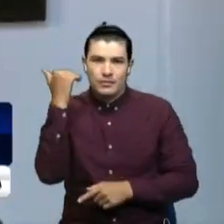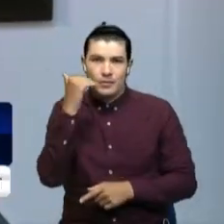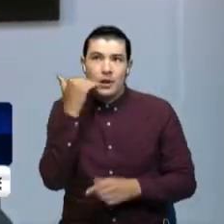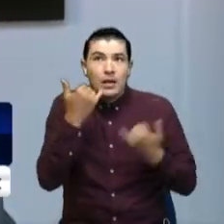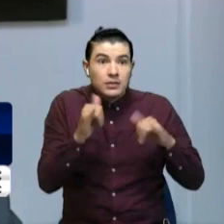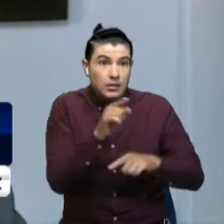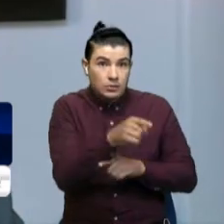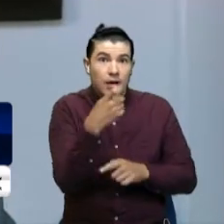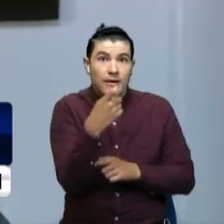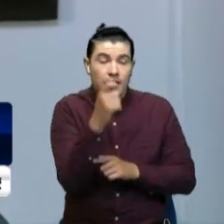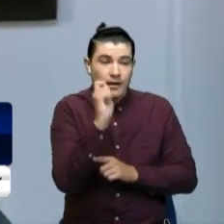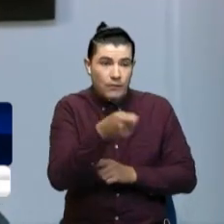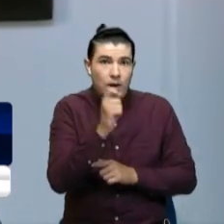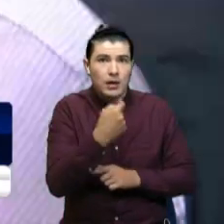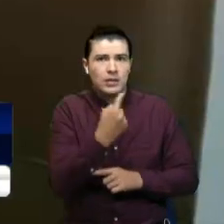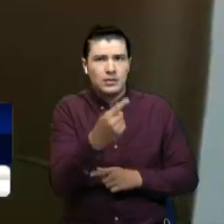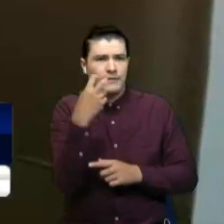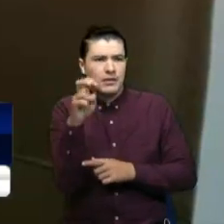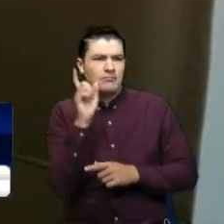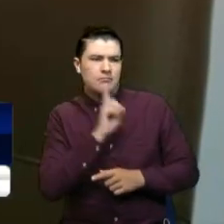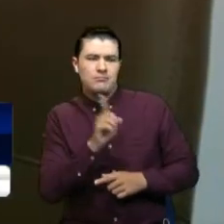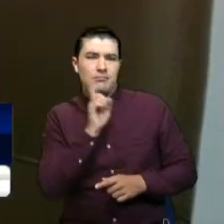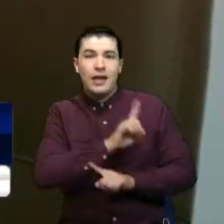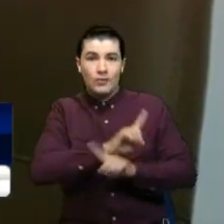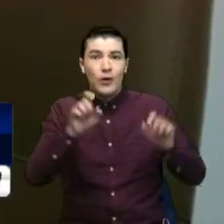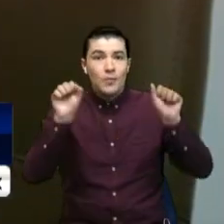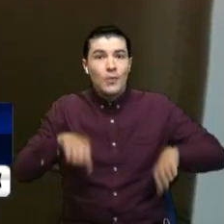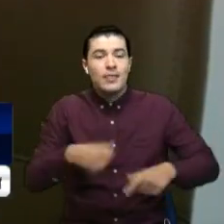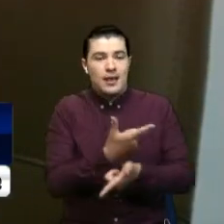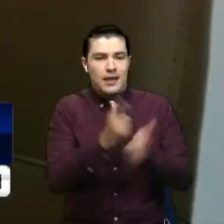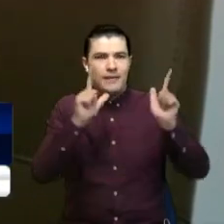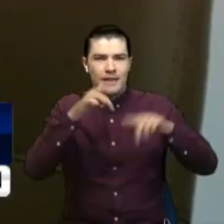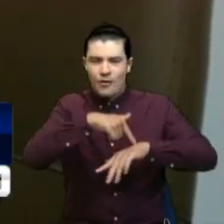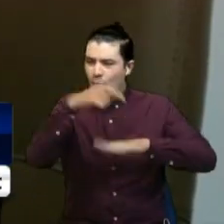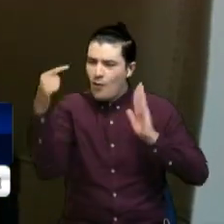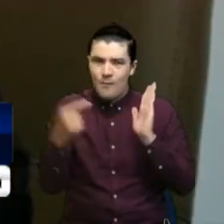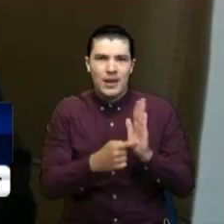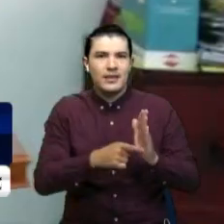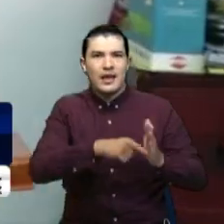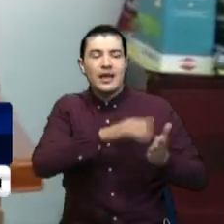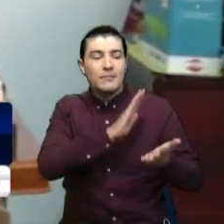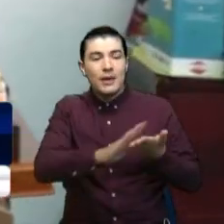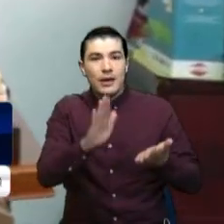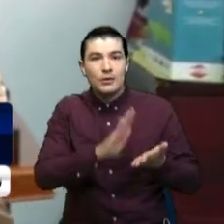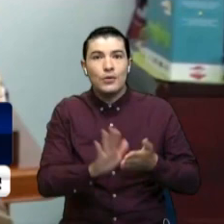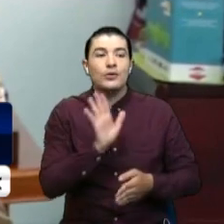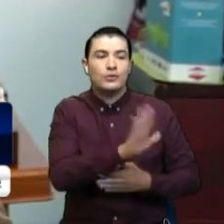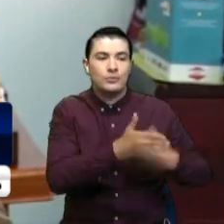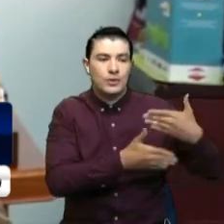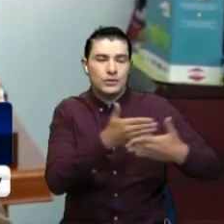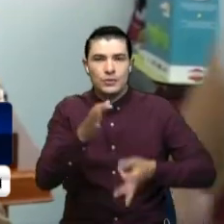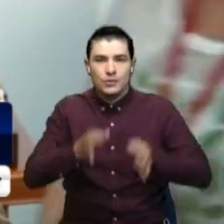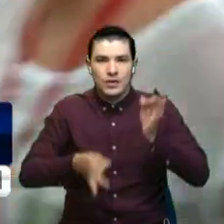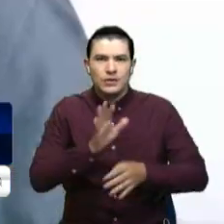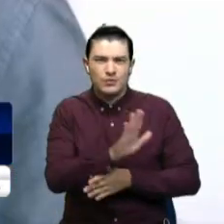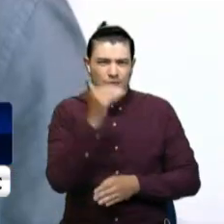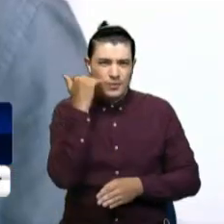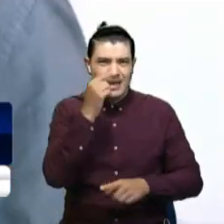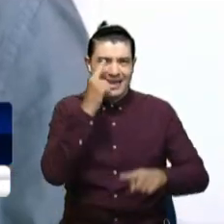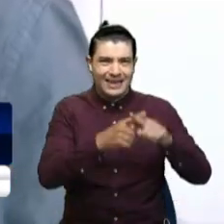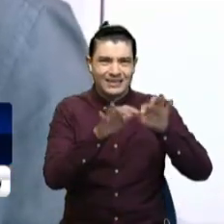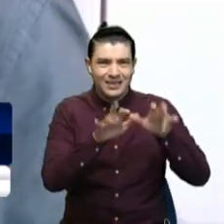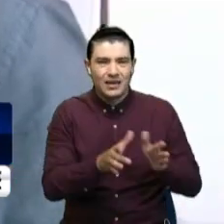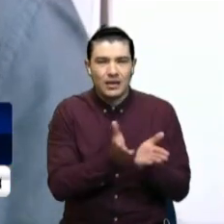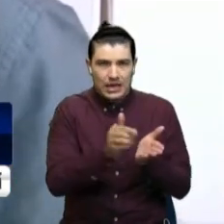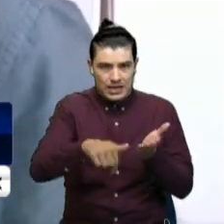listos para desmentir en la fiscalía y lograr la libertad total y es una vibración del proceso judicial realmente no